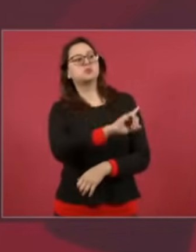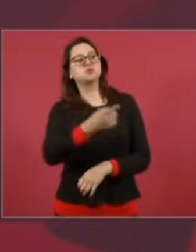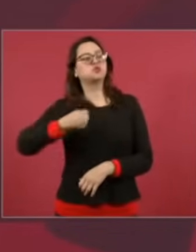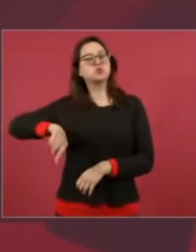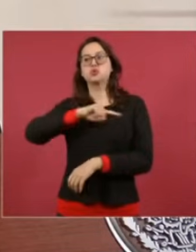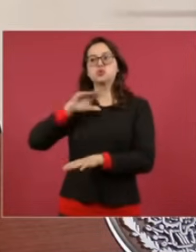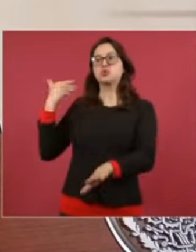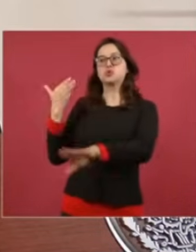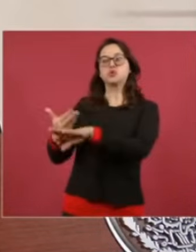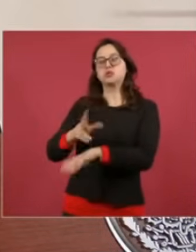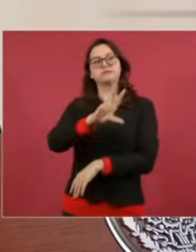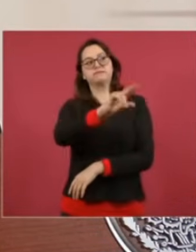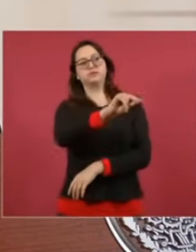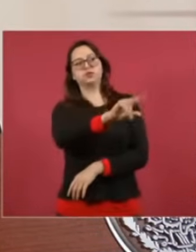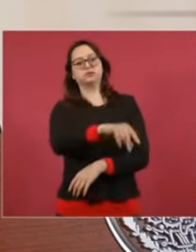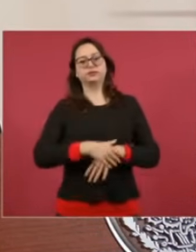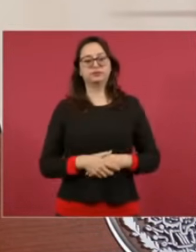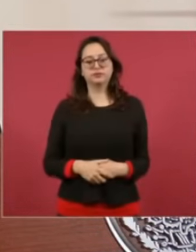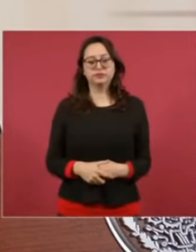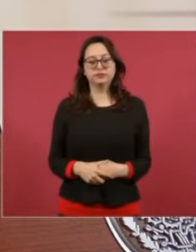de quién gobierne.